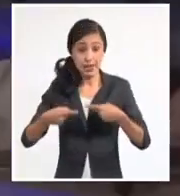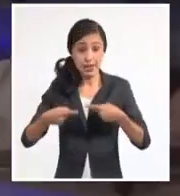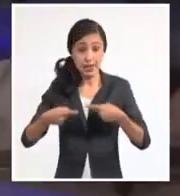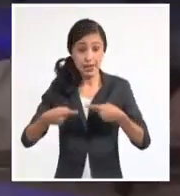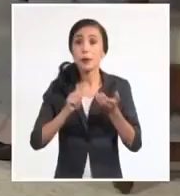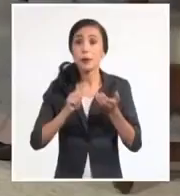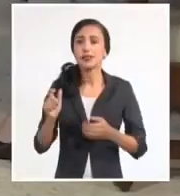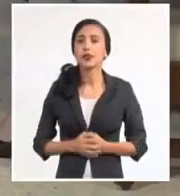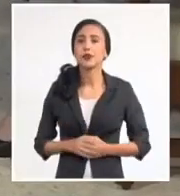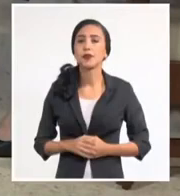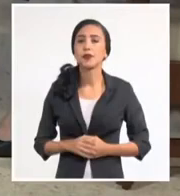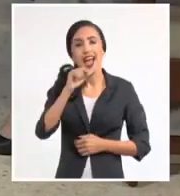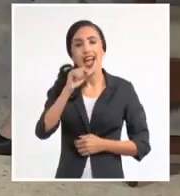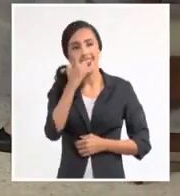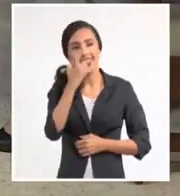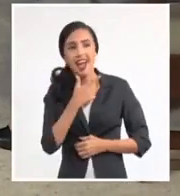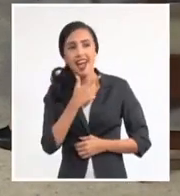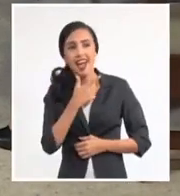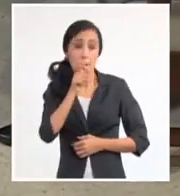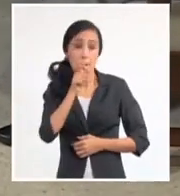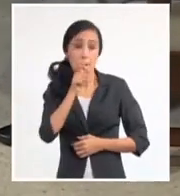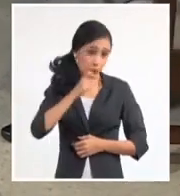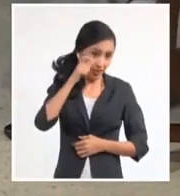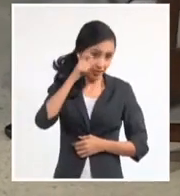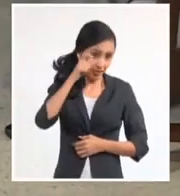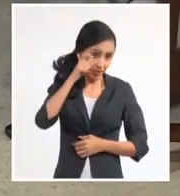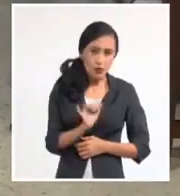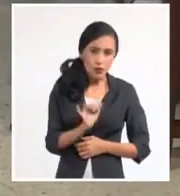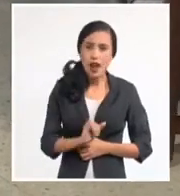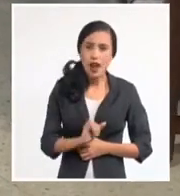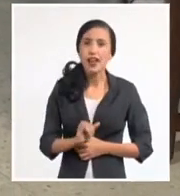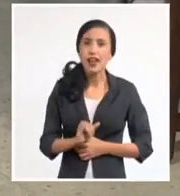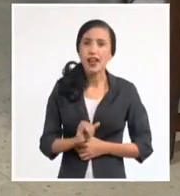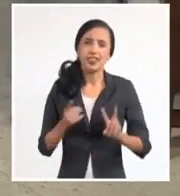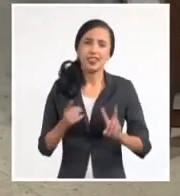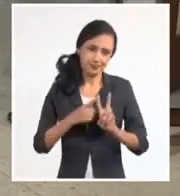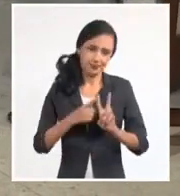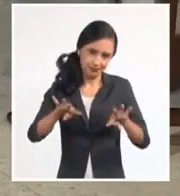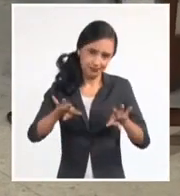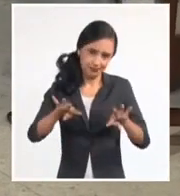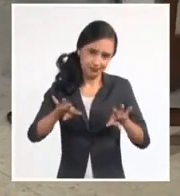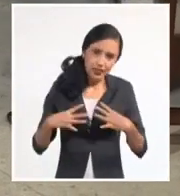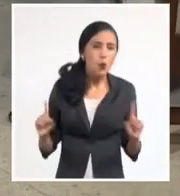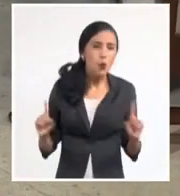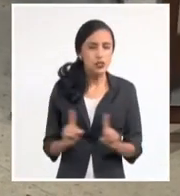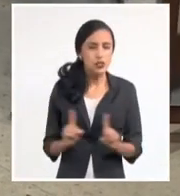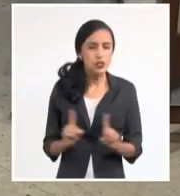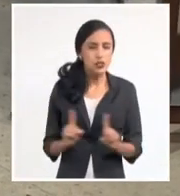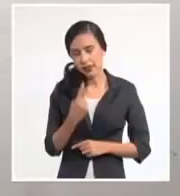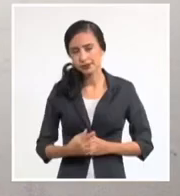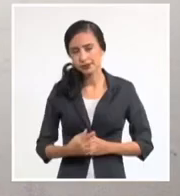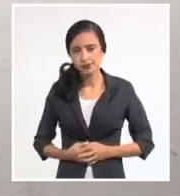Alina, Abdiel, amigos televidentes, les proponemos un resumen de las intervenciones.